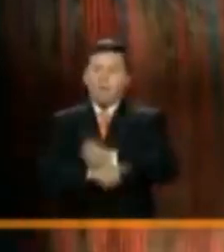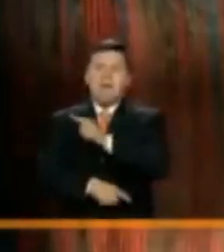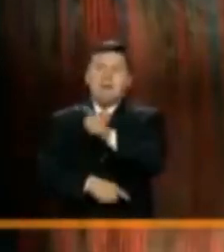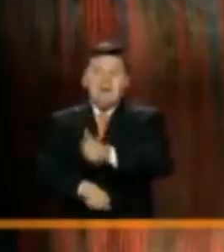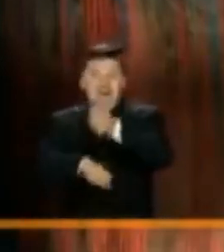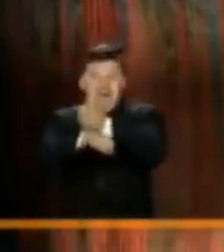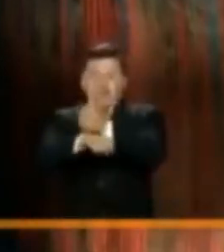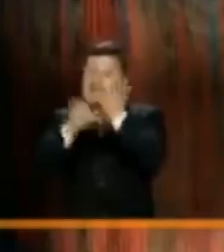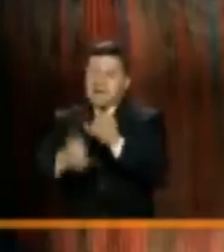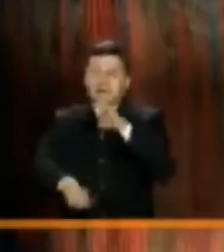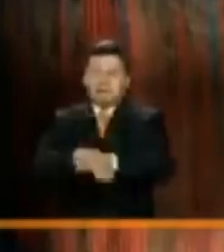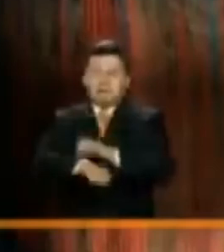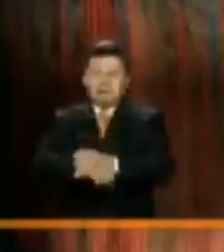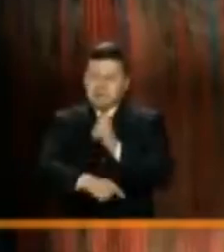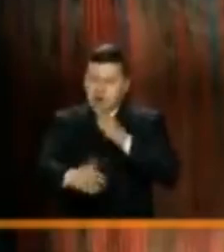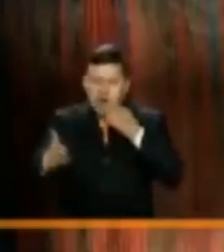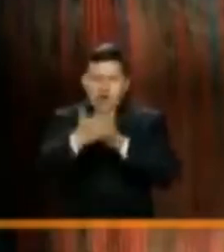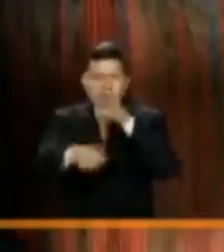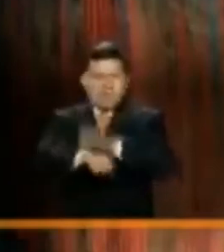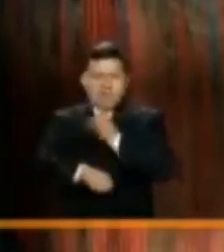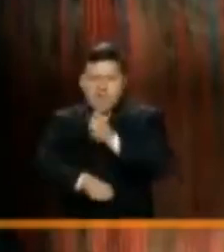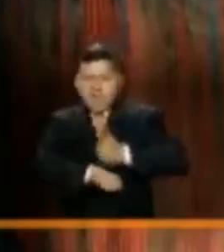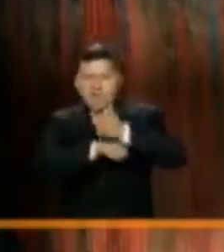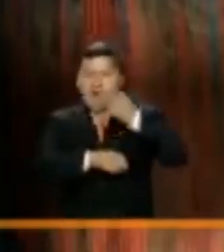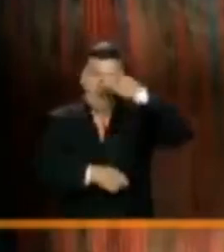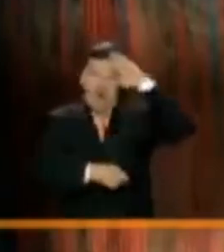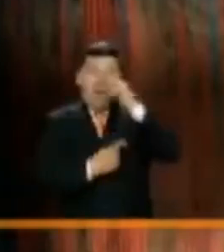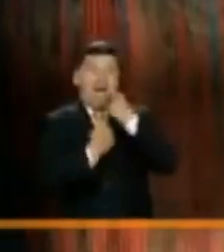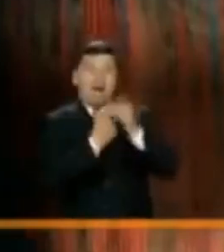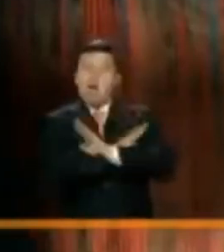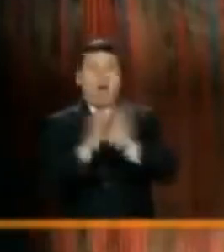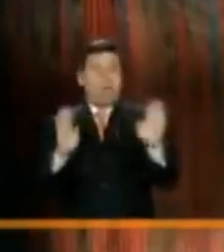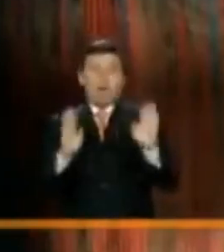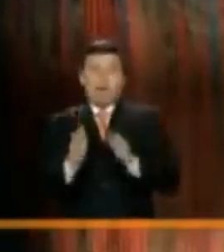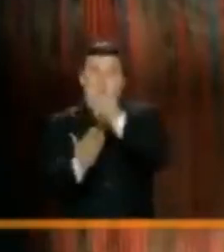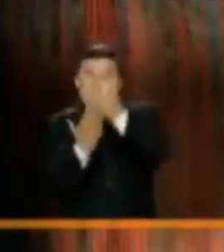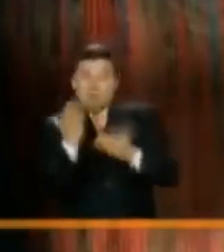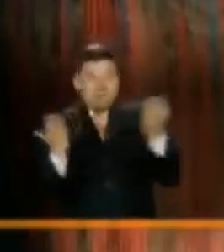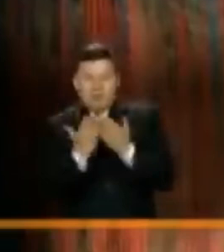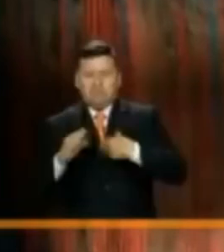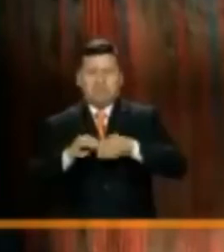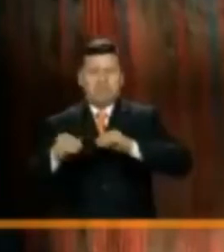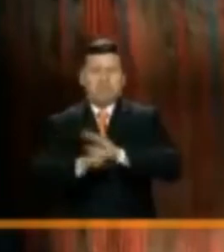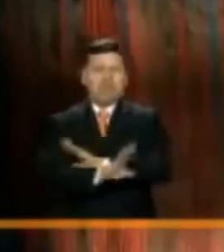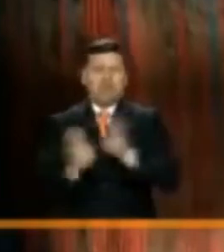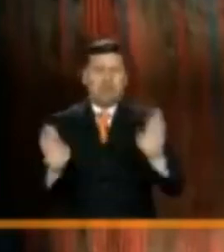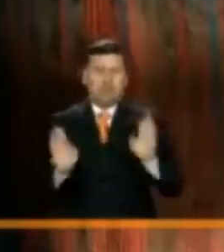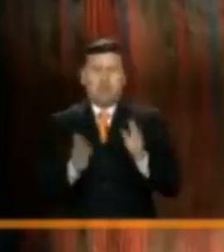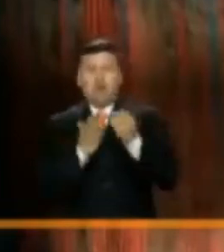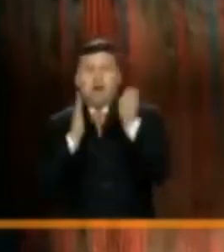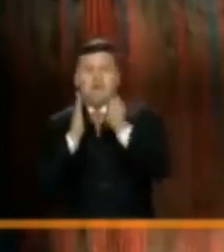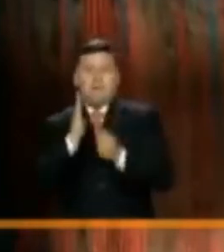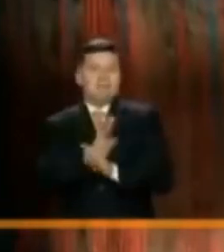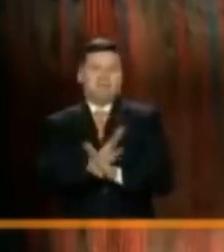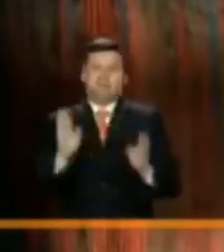ln que integraban la delegación de este grupo en cuba y es revocado la resolución que creaba las condiciones